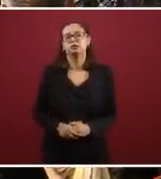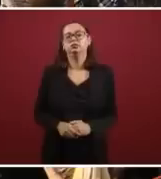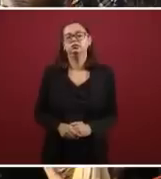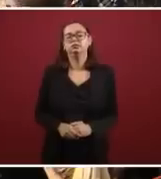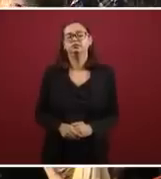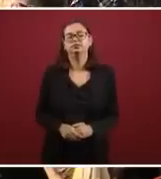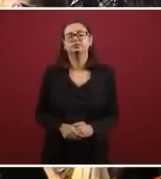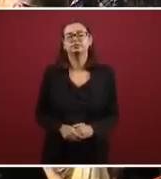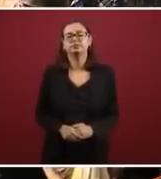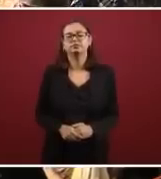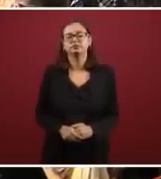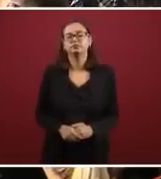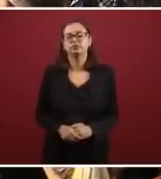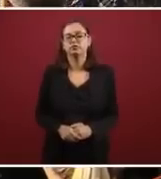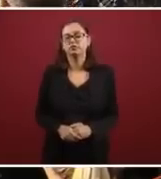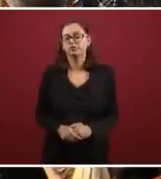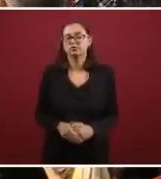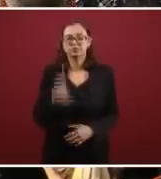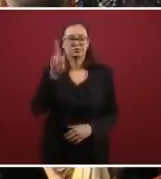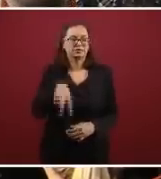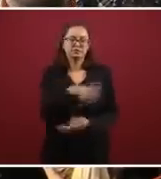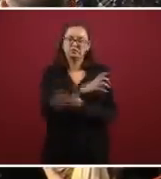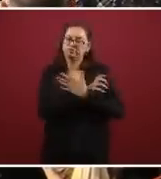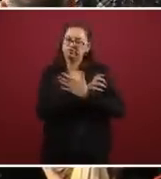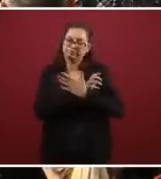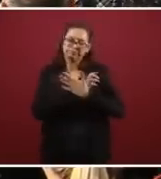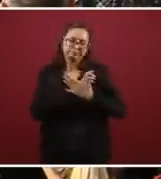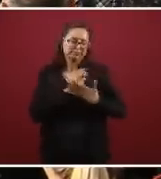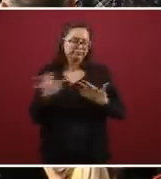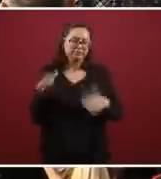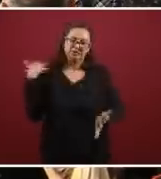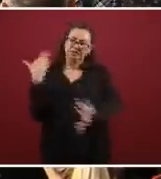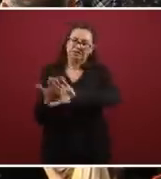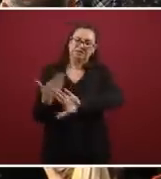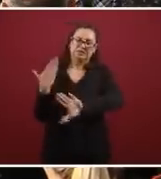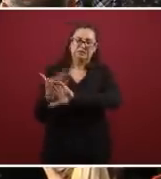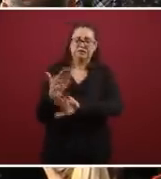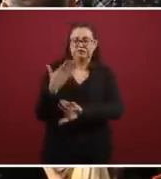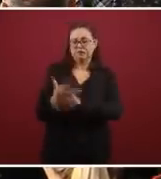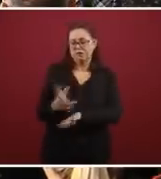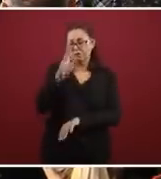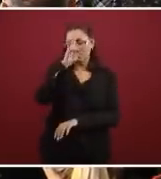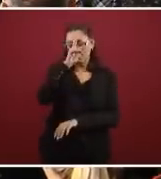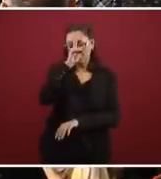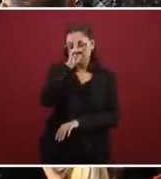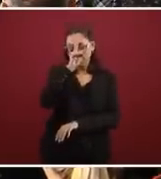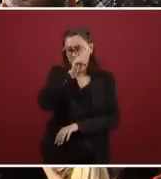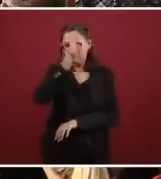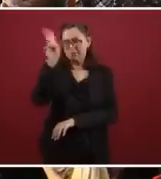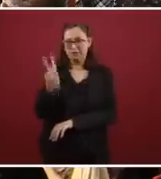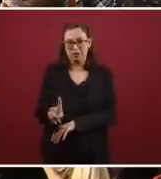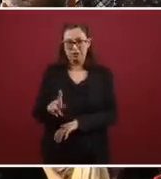Se excedieron con él. Ese es un tache que tiene la